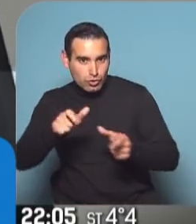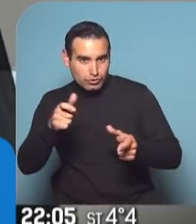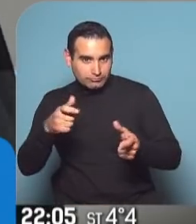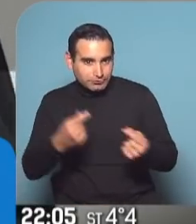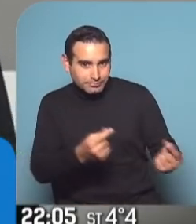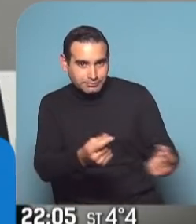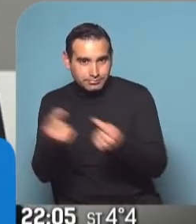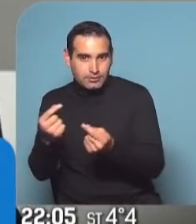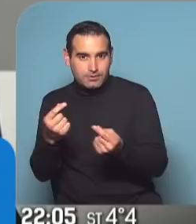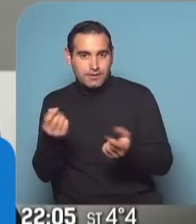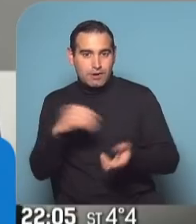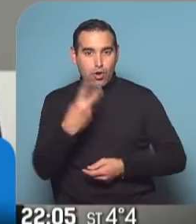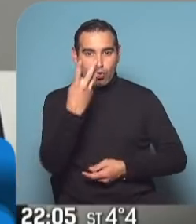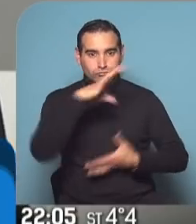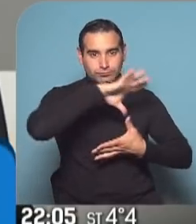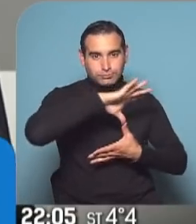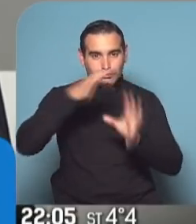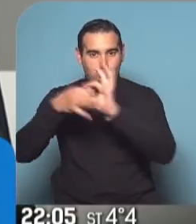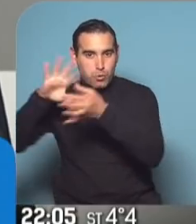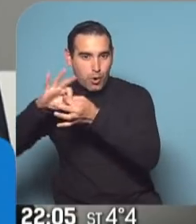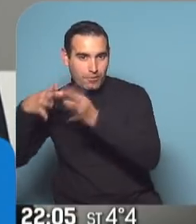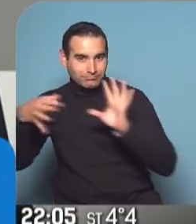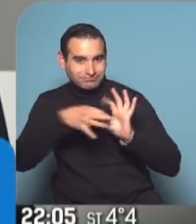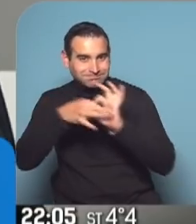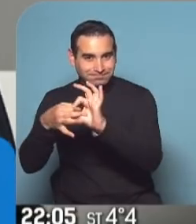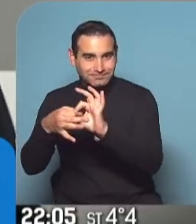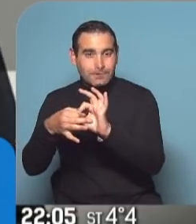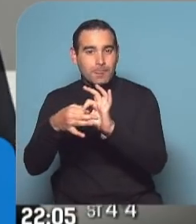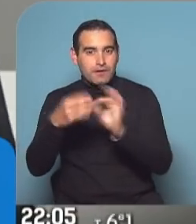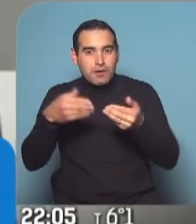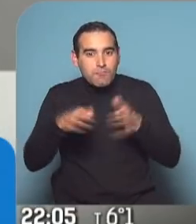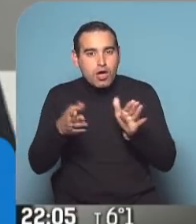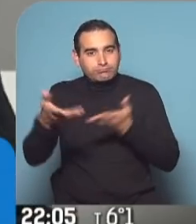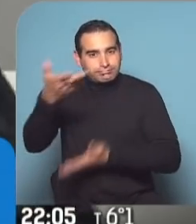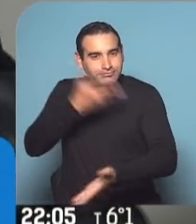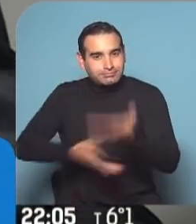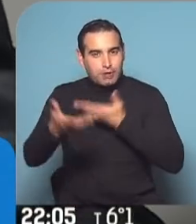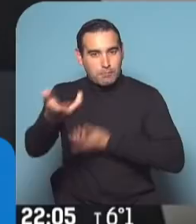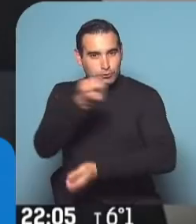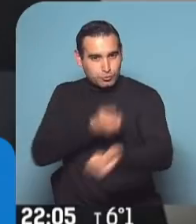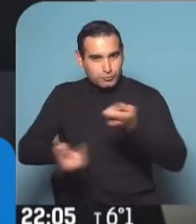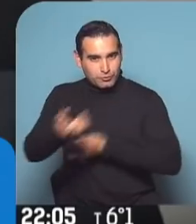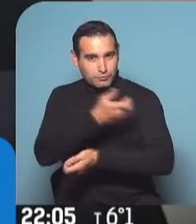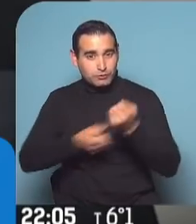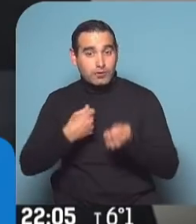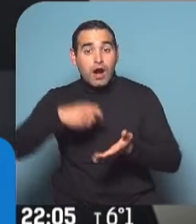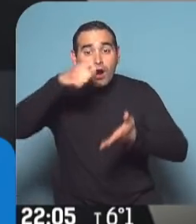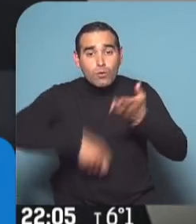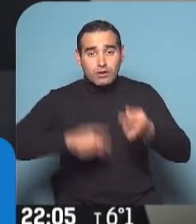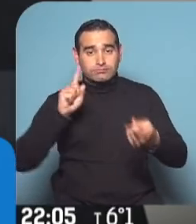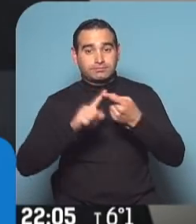bringing 2 continents together closer in a spirit of openness and cooperation. This